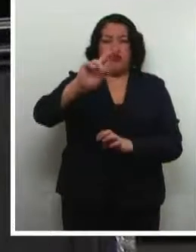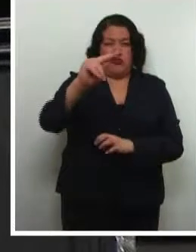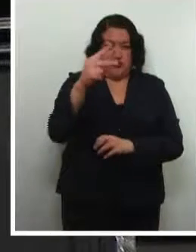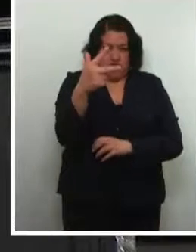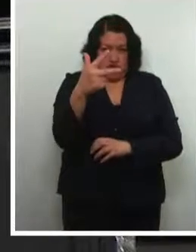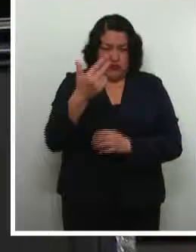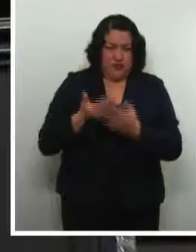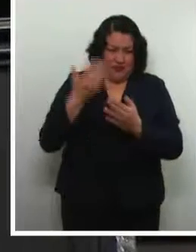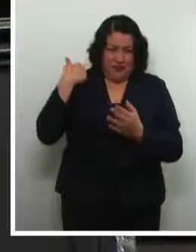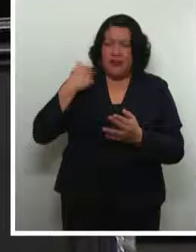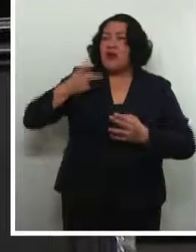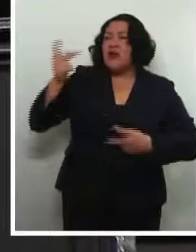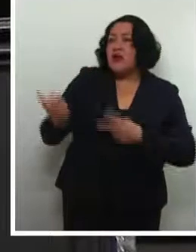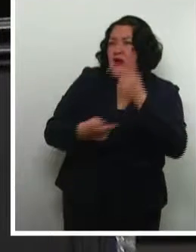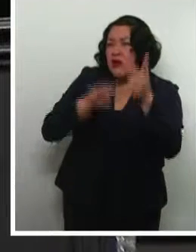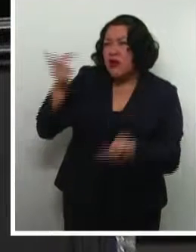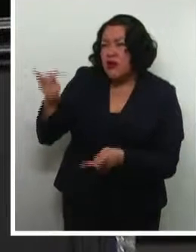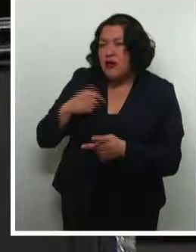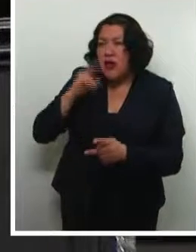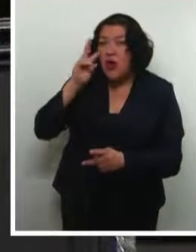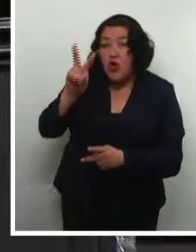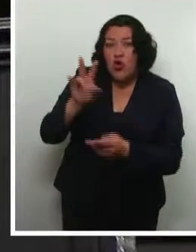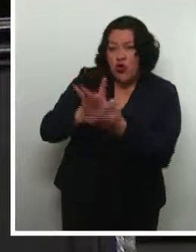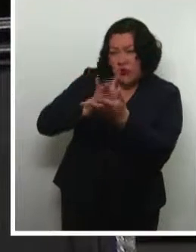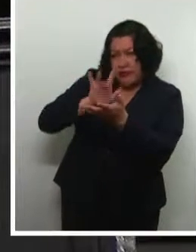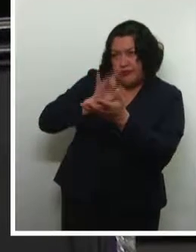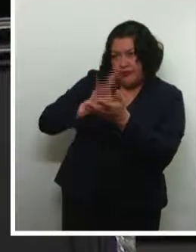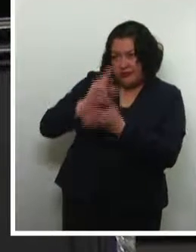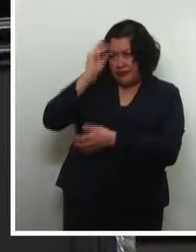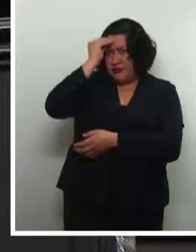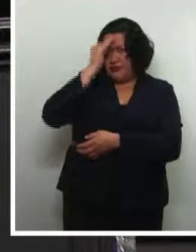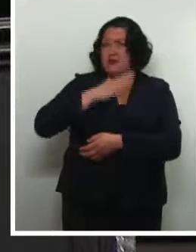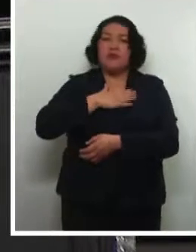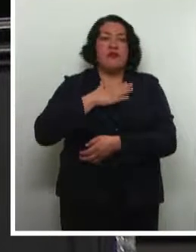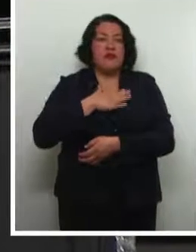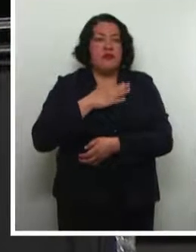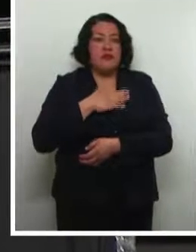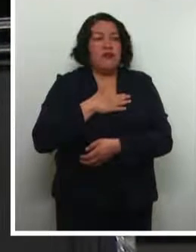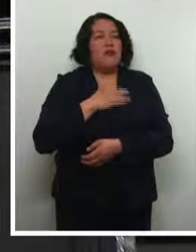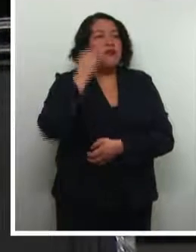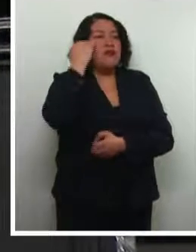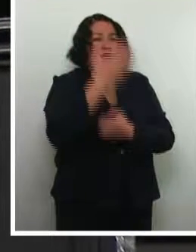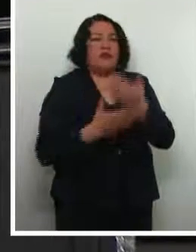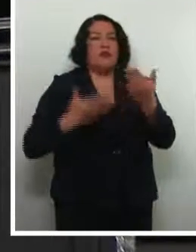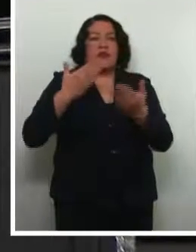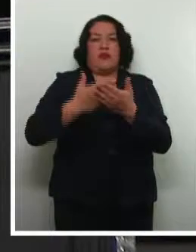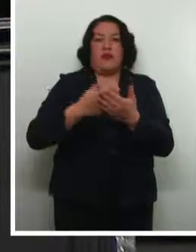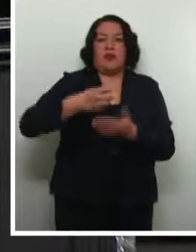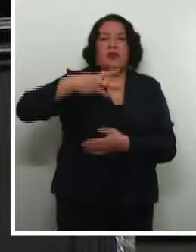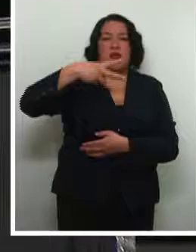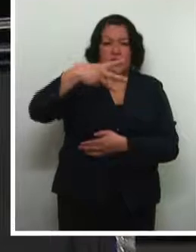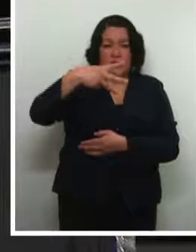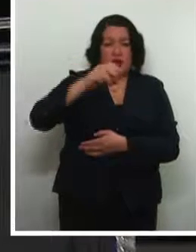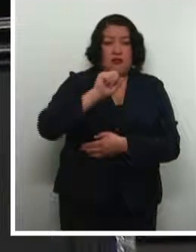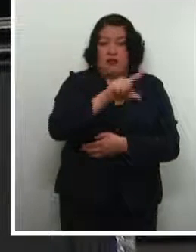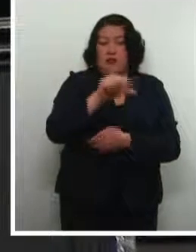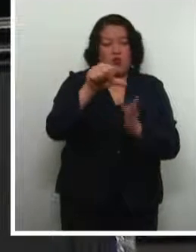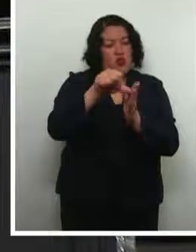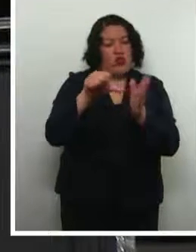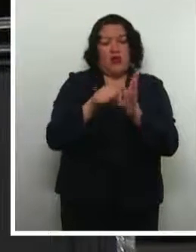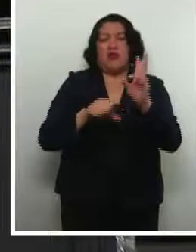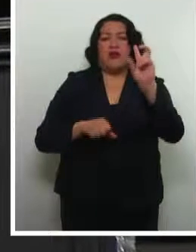1988, yo estoy proponiendo 3 numerales respecto al artículo